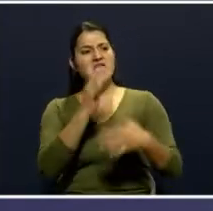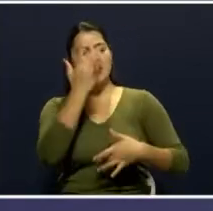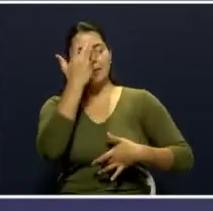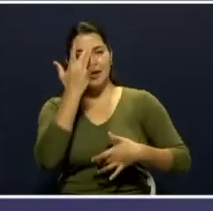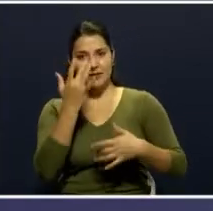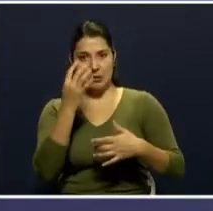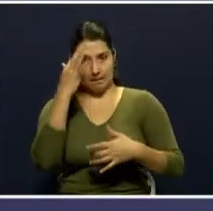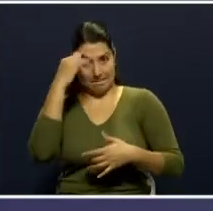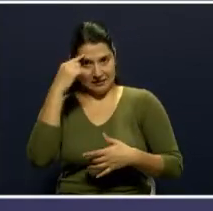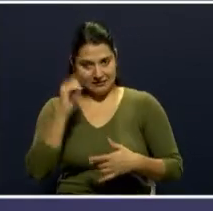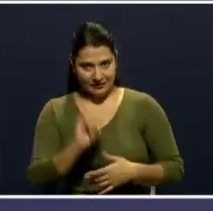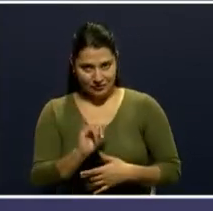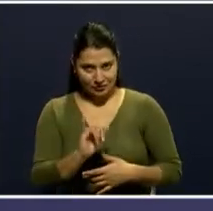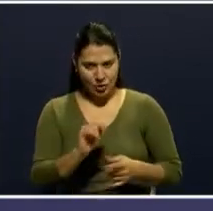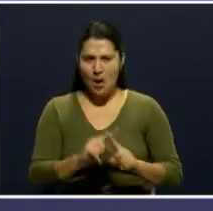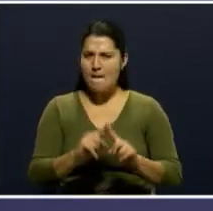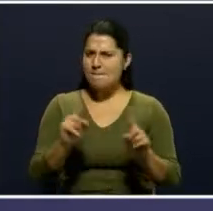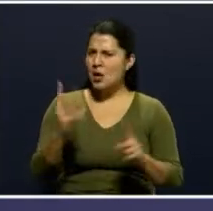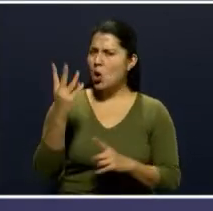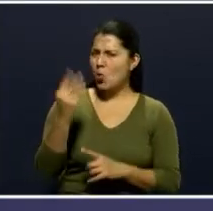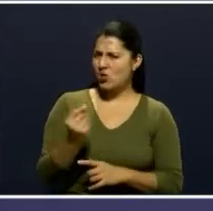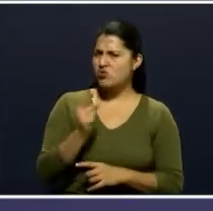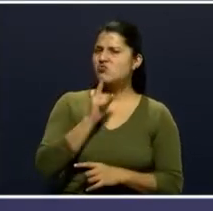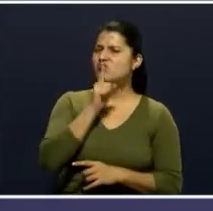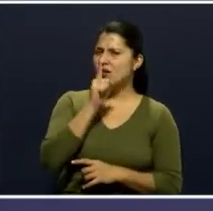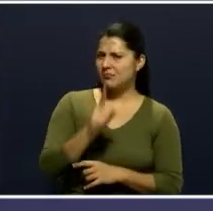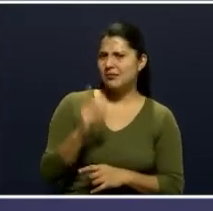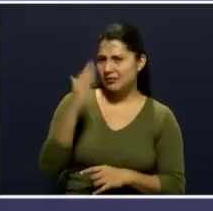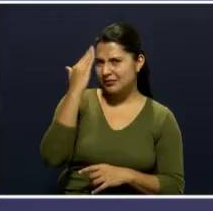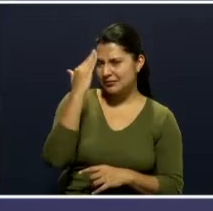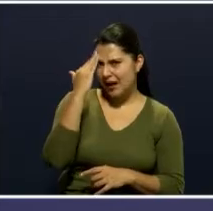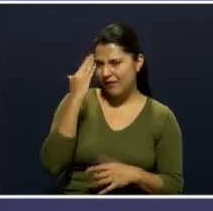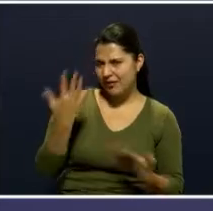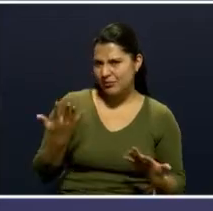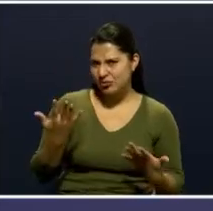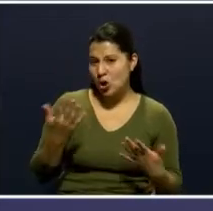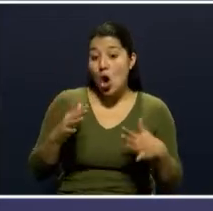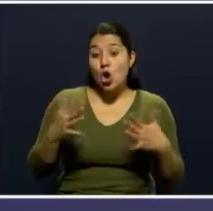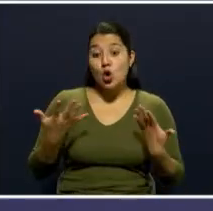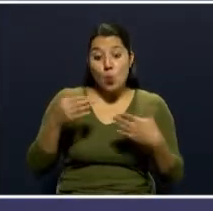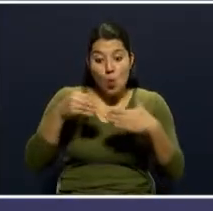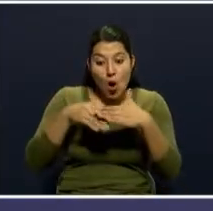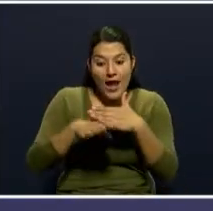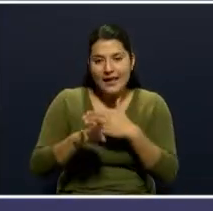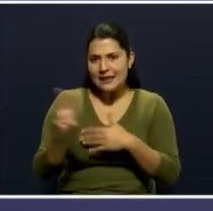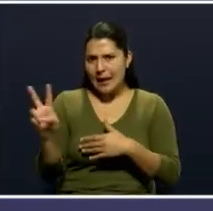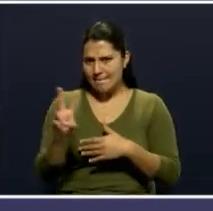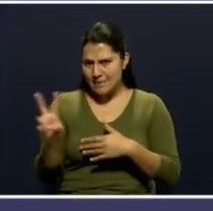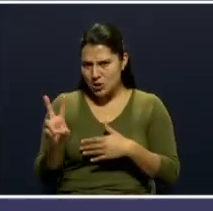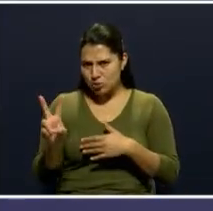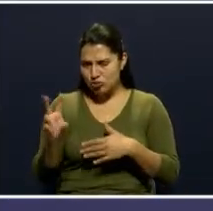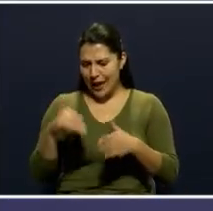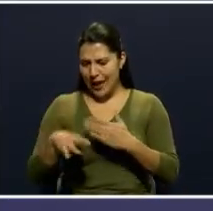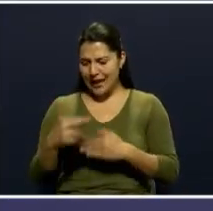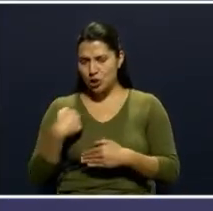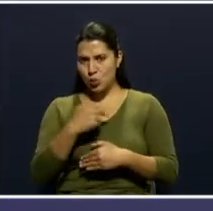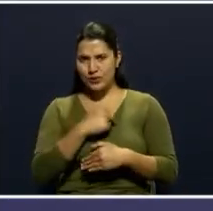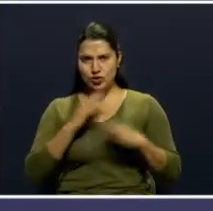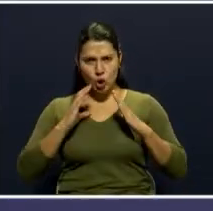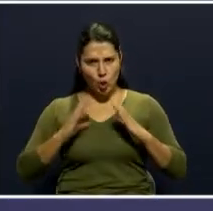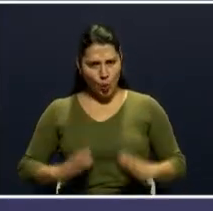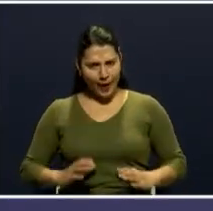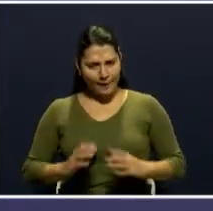Pero, ¿cuánto sabemos realmente? ¿Cómo ingresa el virus a nuestro cuerpo? ¿Por qué